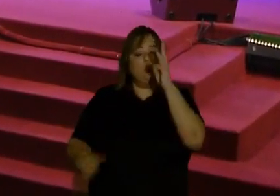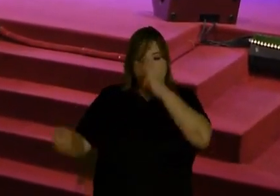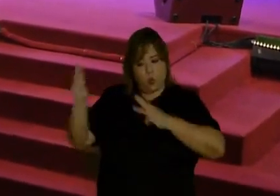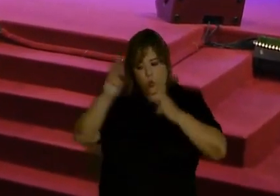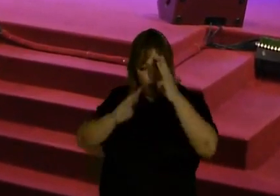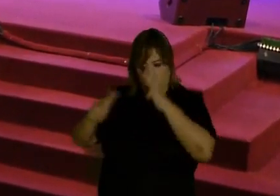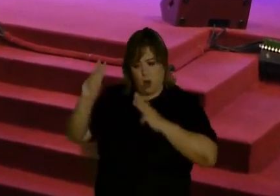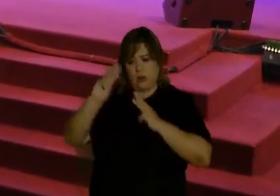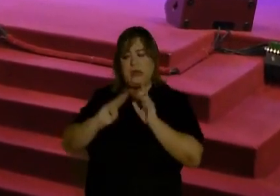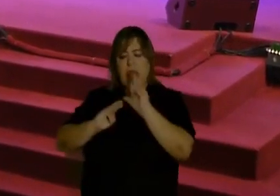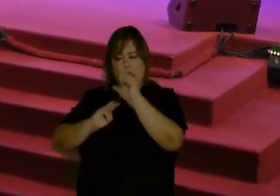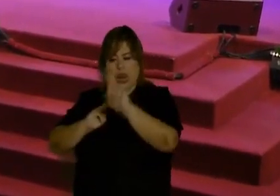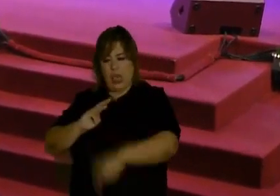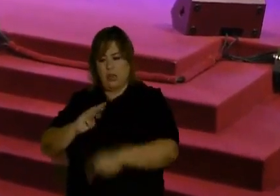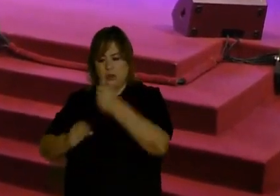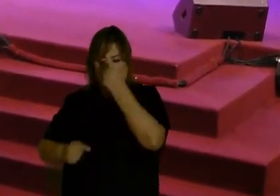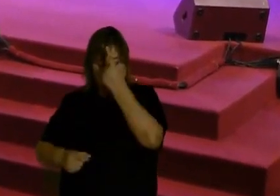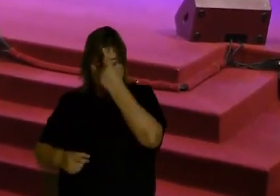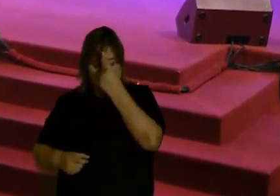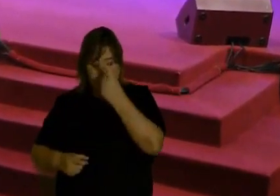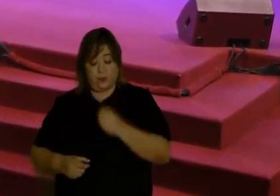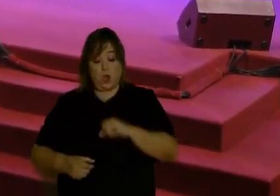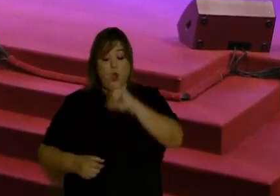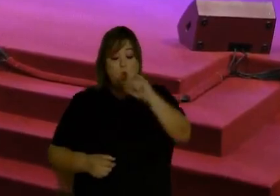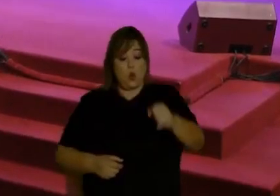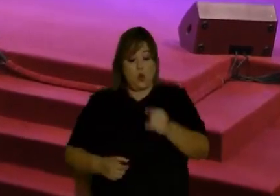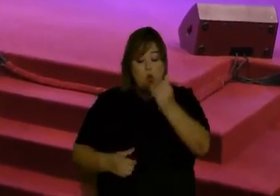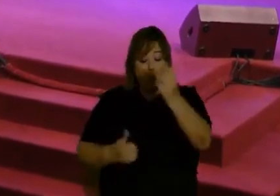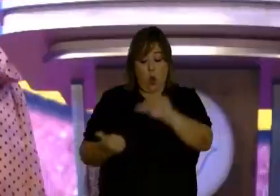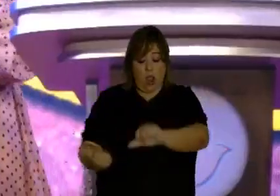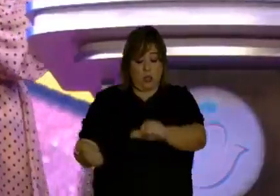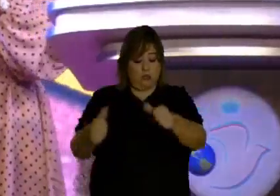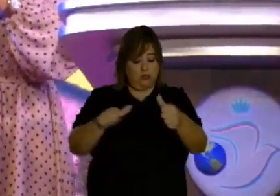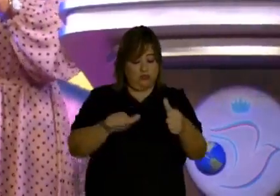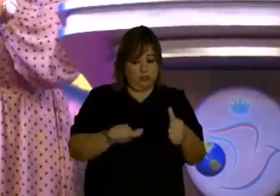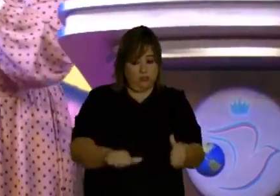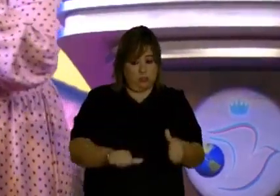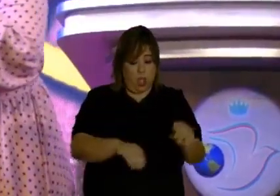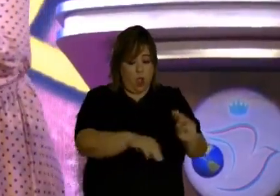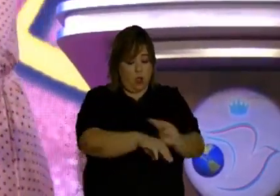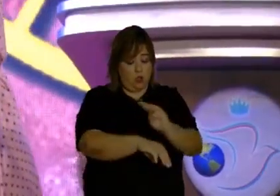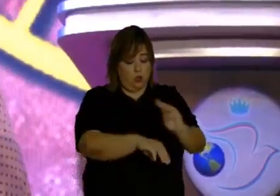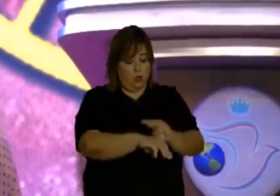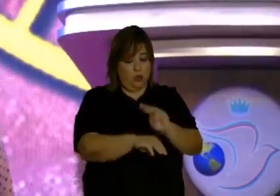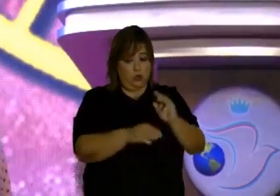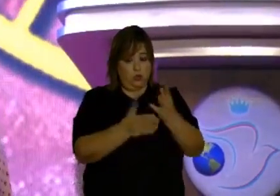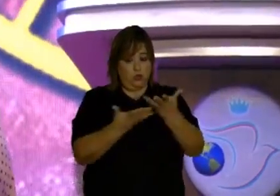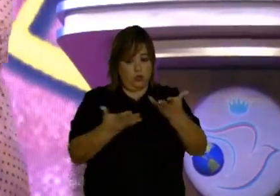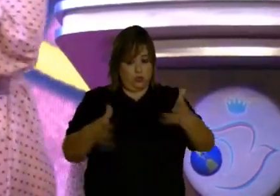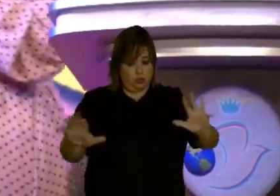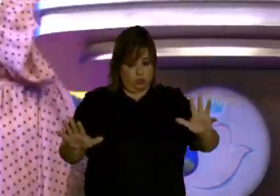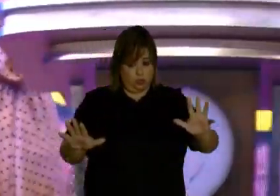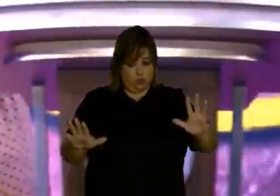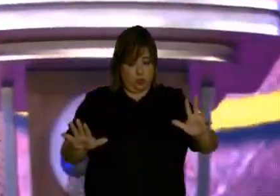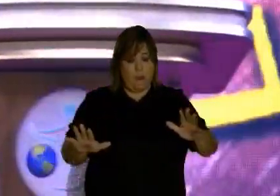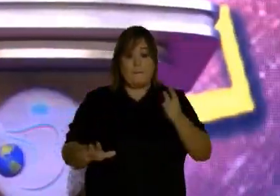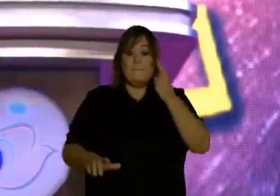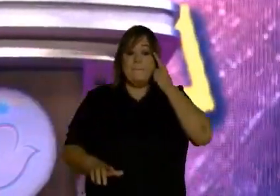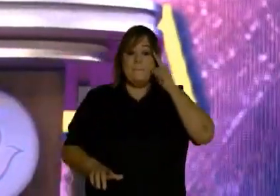Juan terminaba su ministerio. Era necesario que terminara su ministerio porque continuaba el de Jesús.